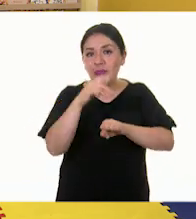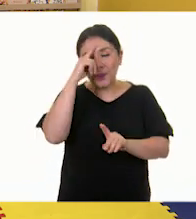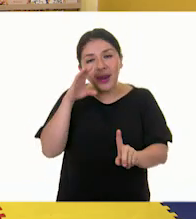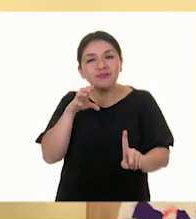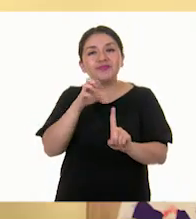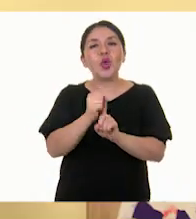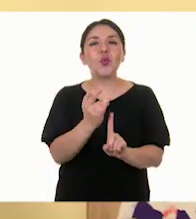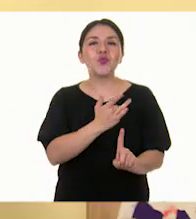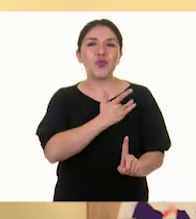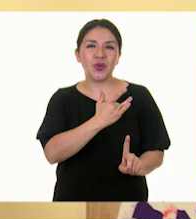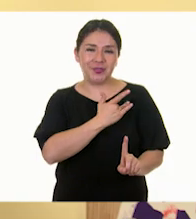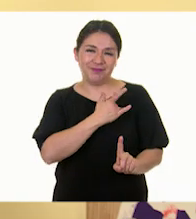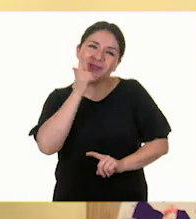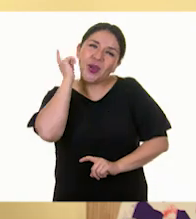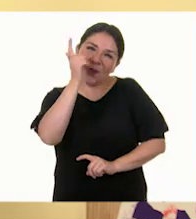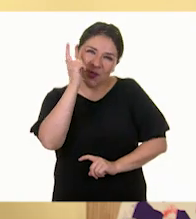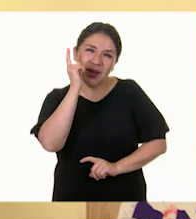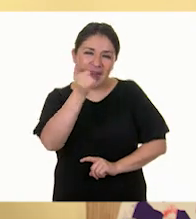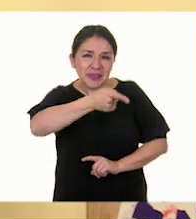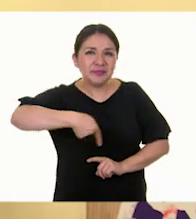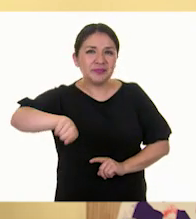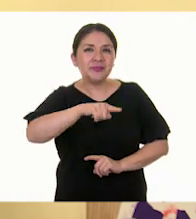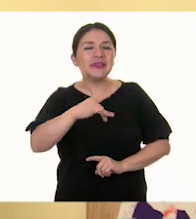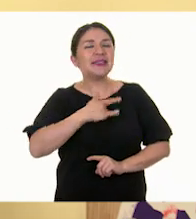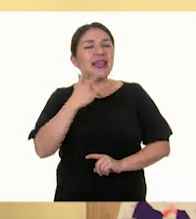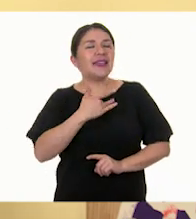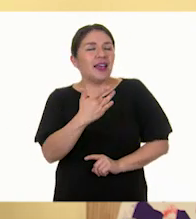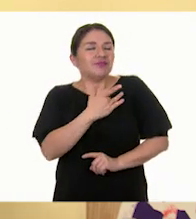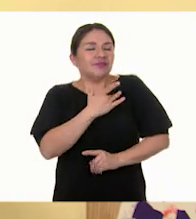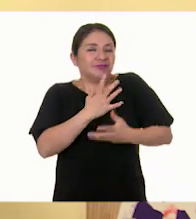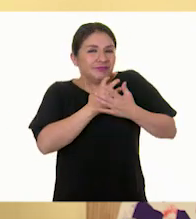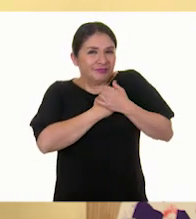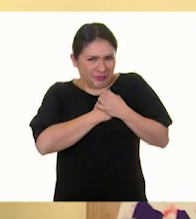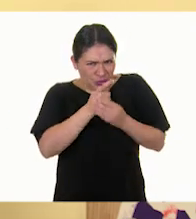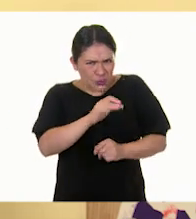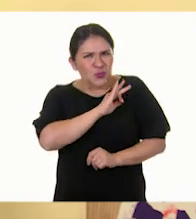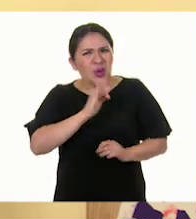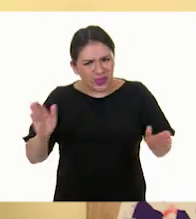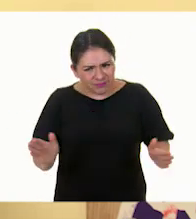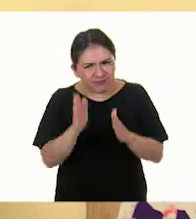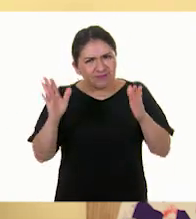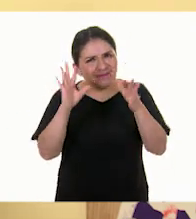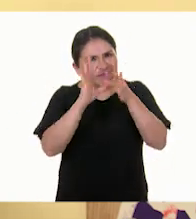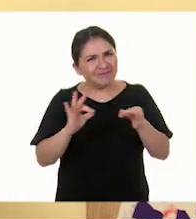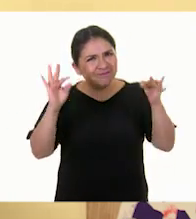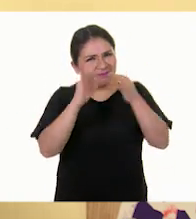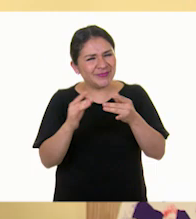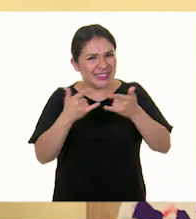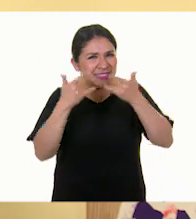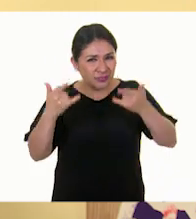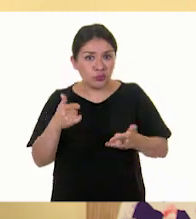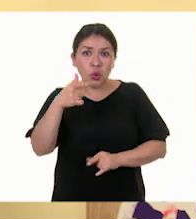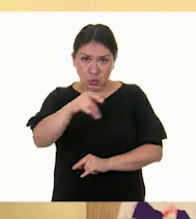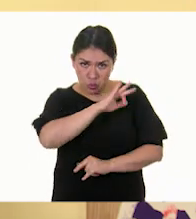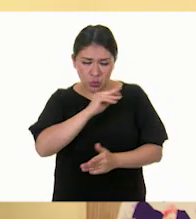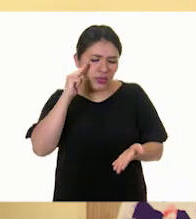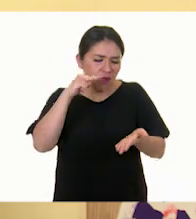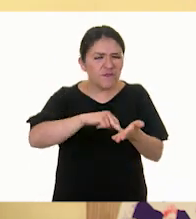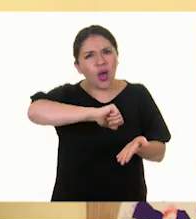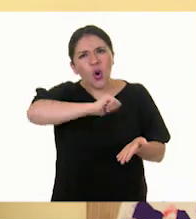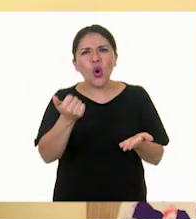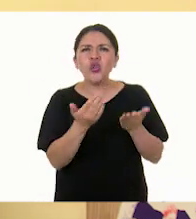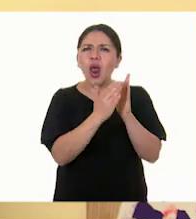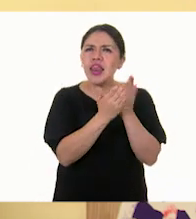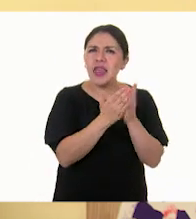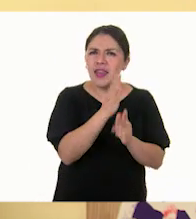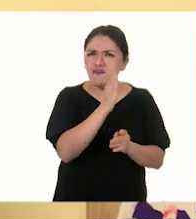corazón. Esperamos que hayamos llegado a su corazón. Anímense a narrar en casa. Si te es posible, consulta otros